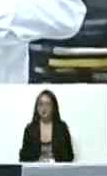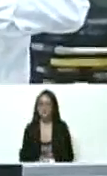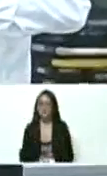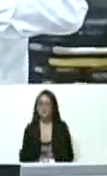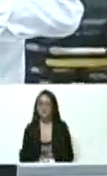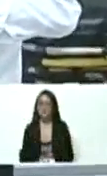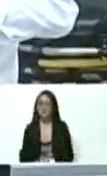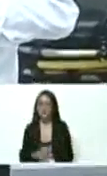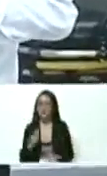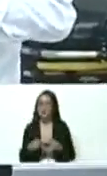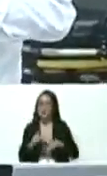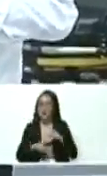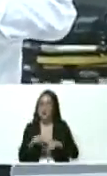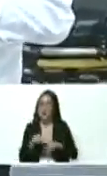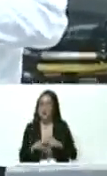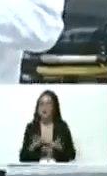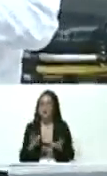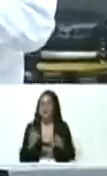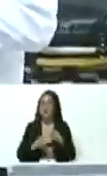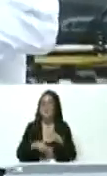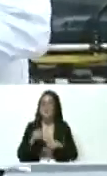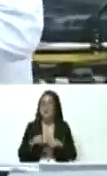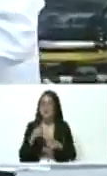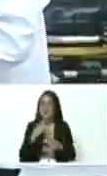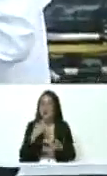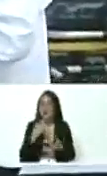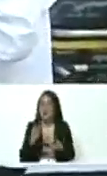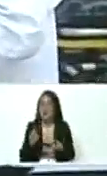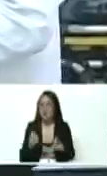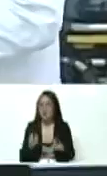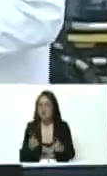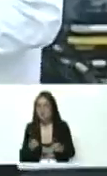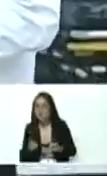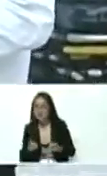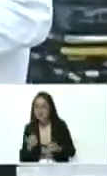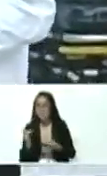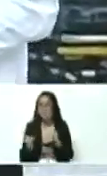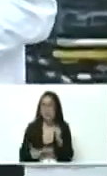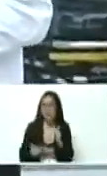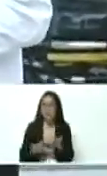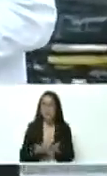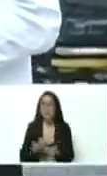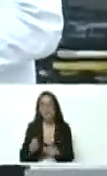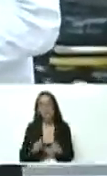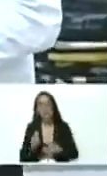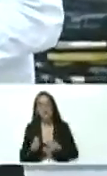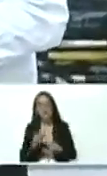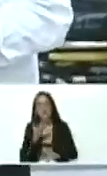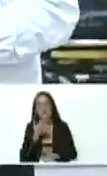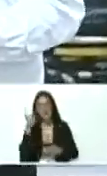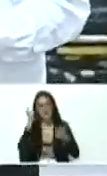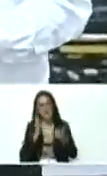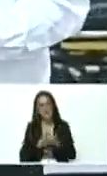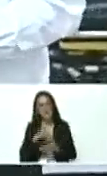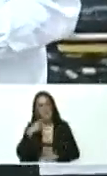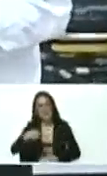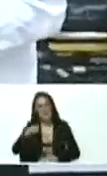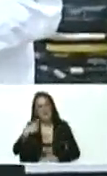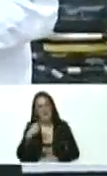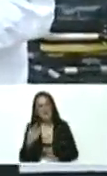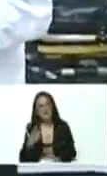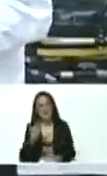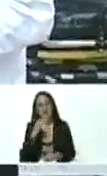cosas de acuerdo a los recursos. Siempre el comandante Chávez nos decía, ¿qué hubiera sido de Latinoamérica, de